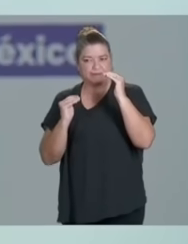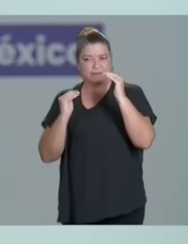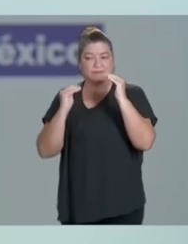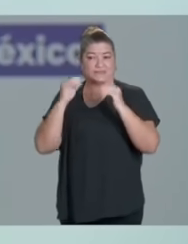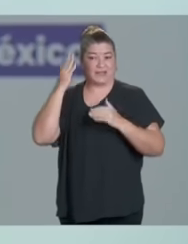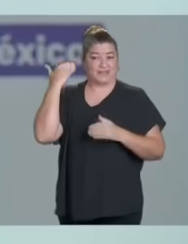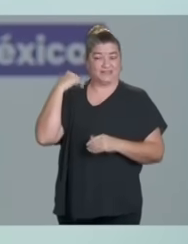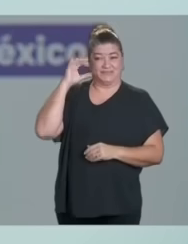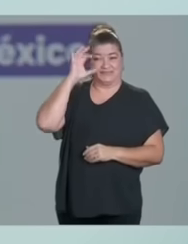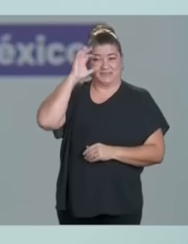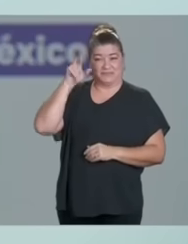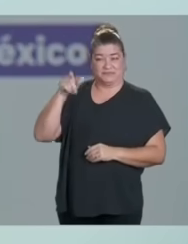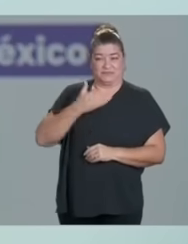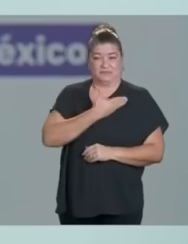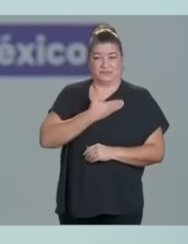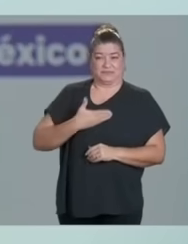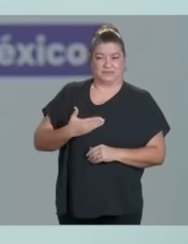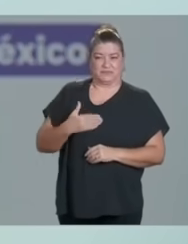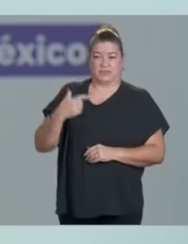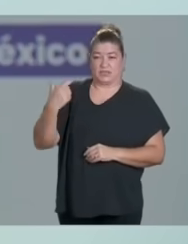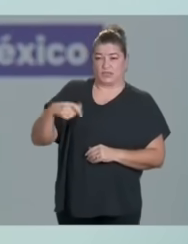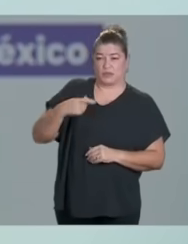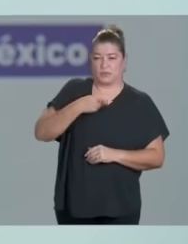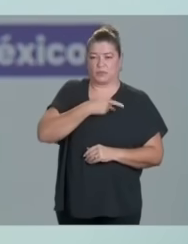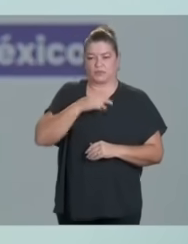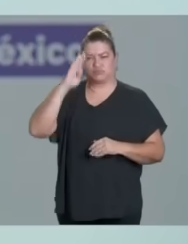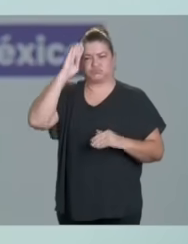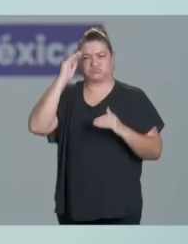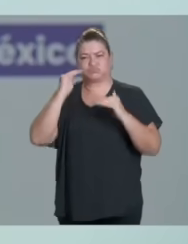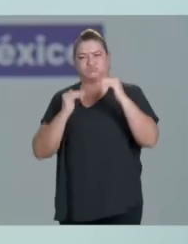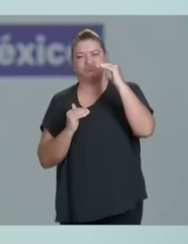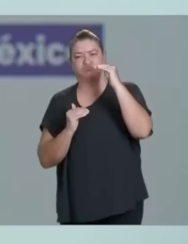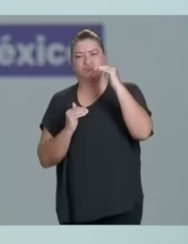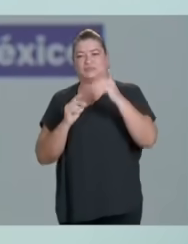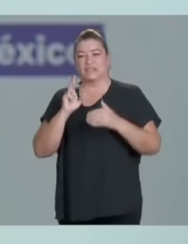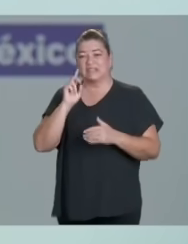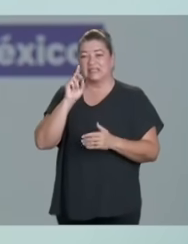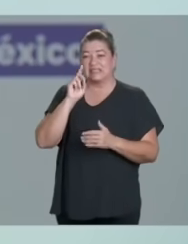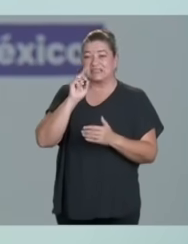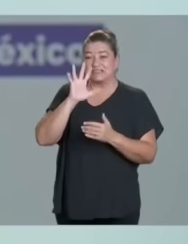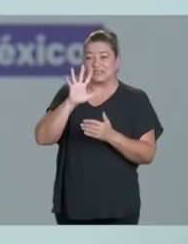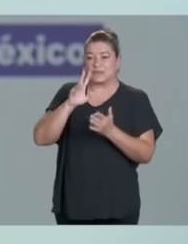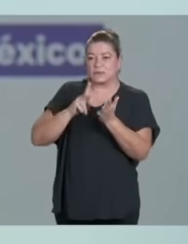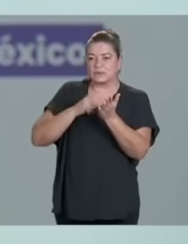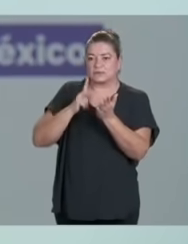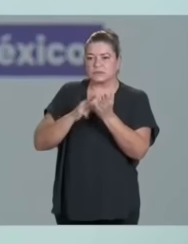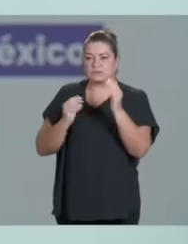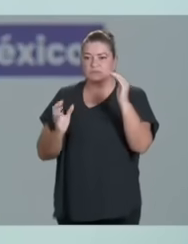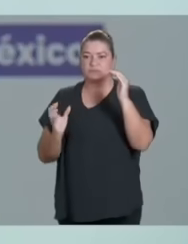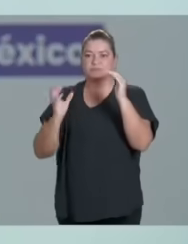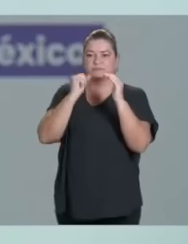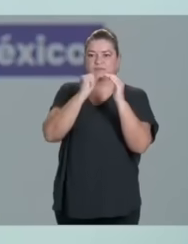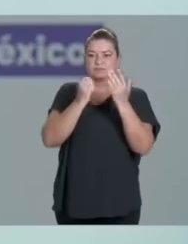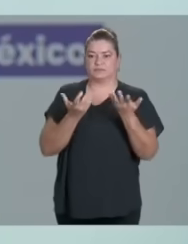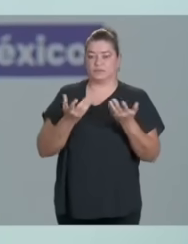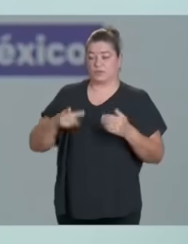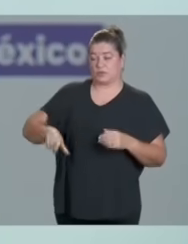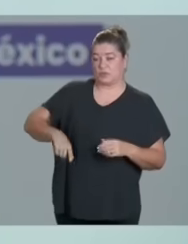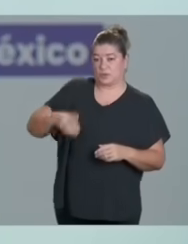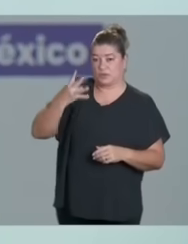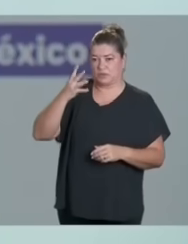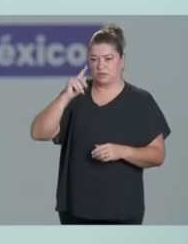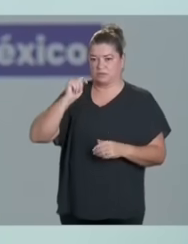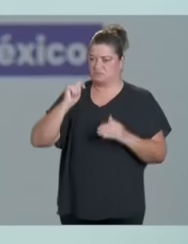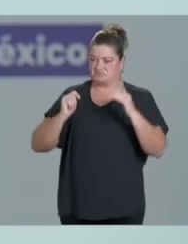desigualdad entre ricos y pobres llegó a ser de 35 veces. Con la transformación, la desigualdad ha